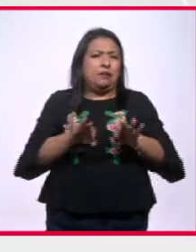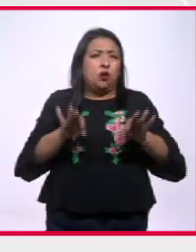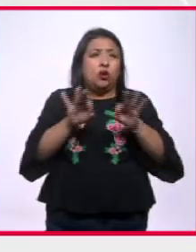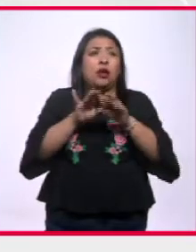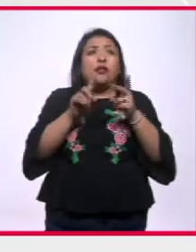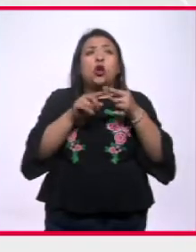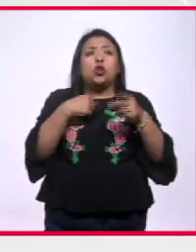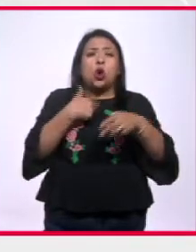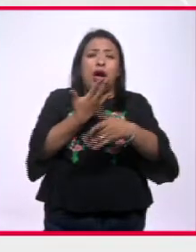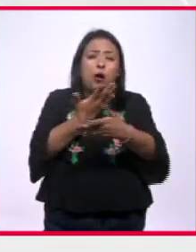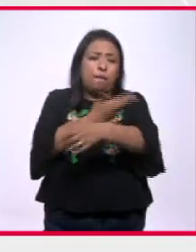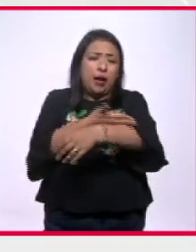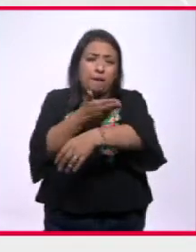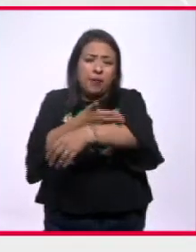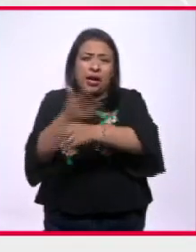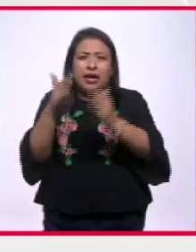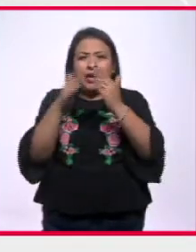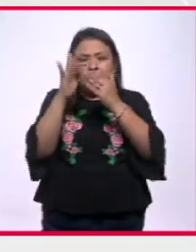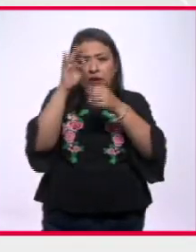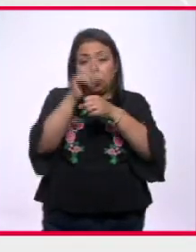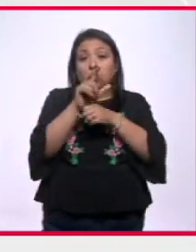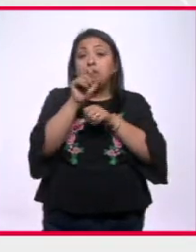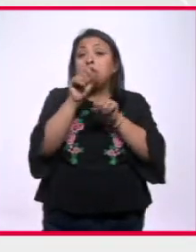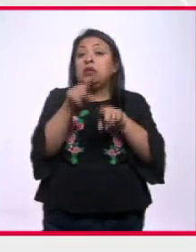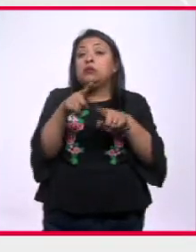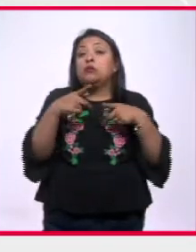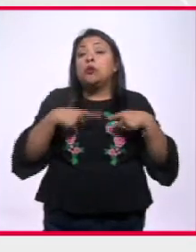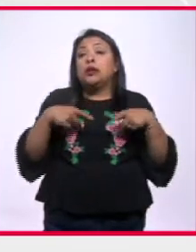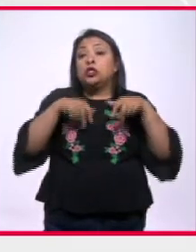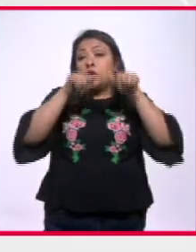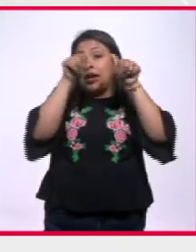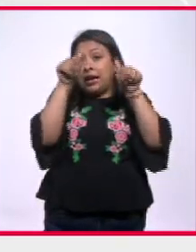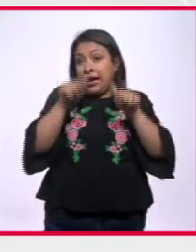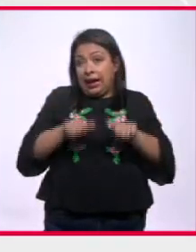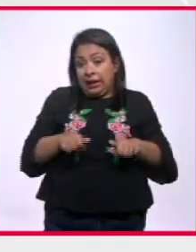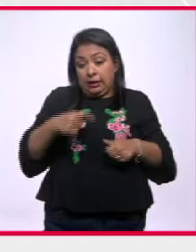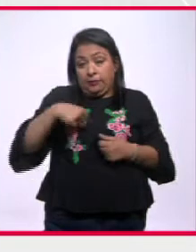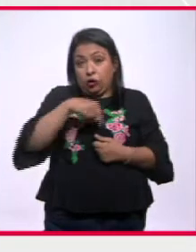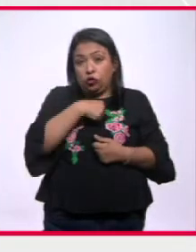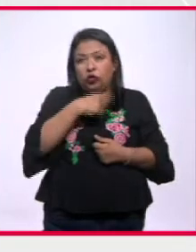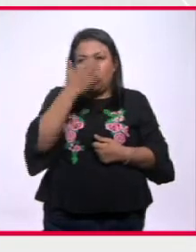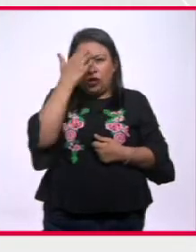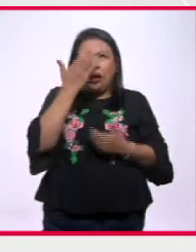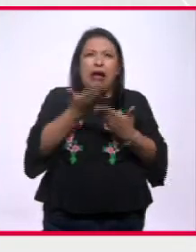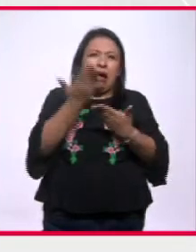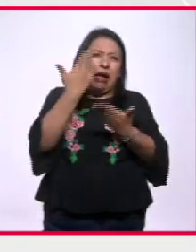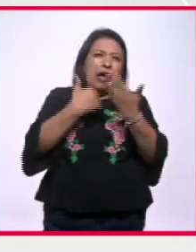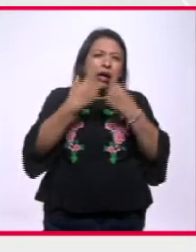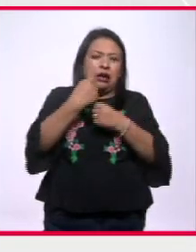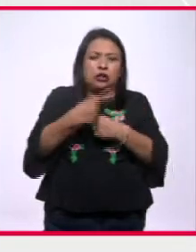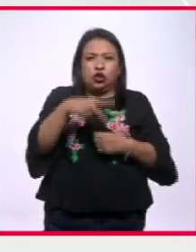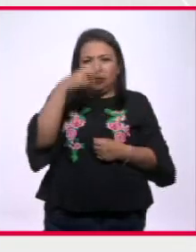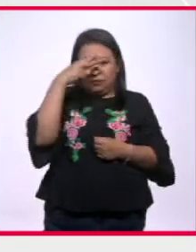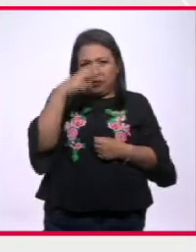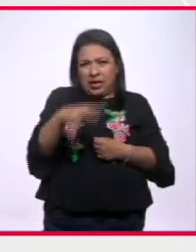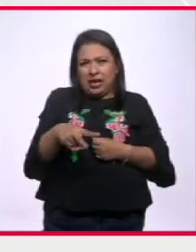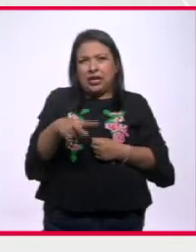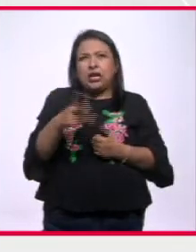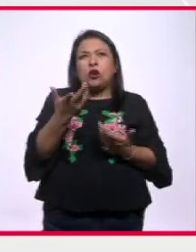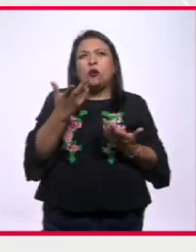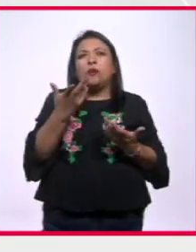nada más el gestor de la casa de la cultura sino el mismo artista lo que nosotros conocimos hace años en méjico